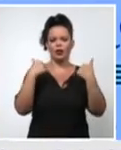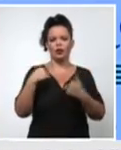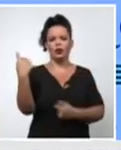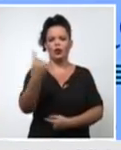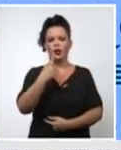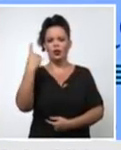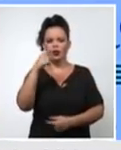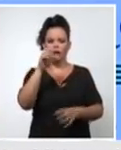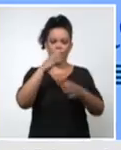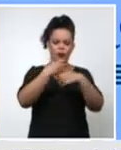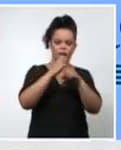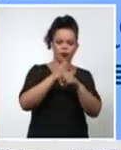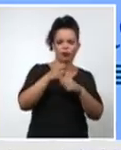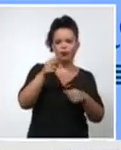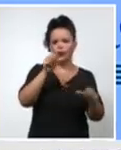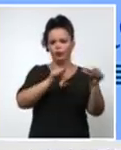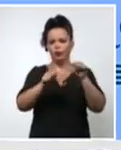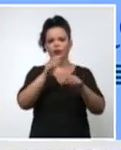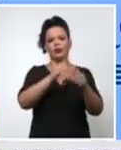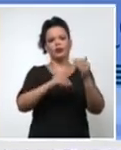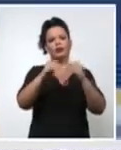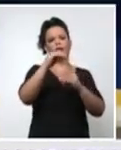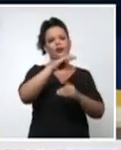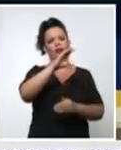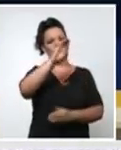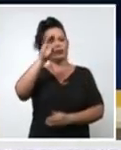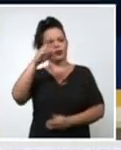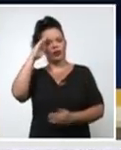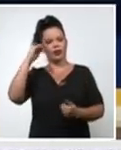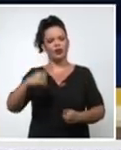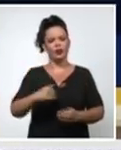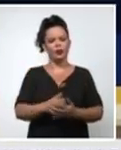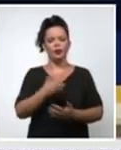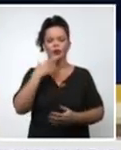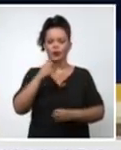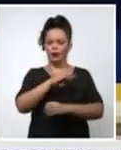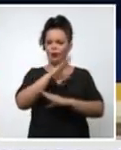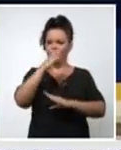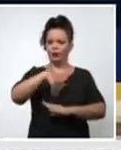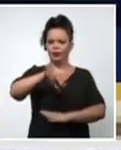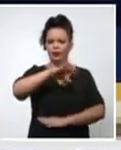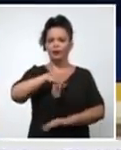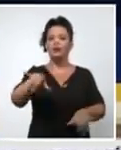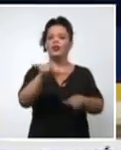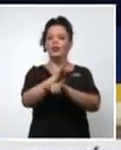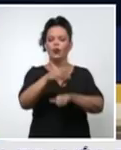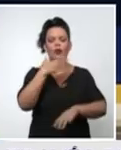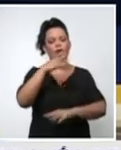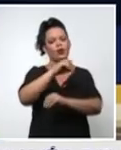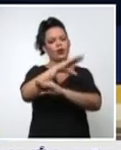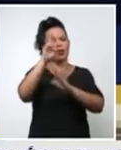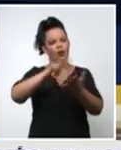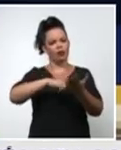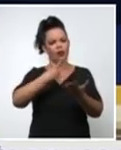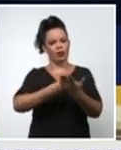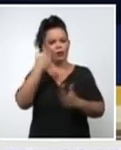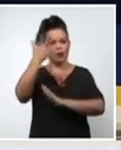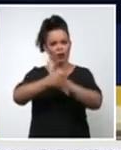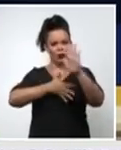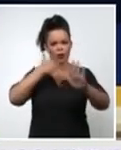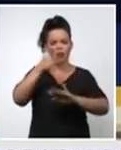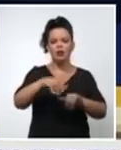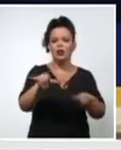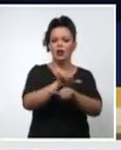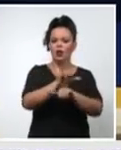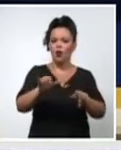MINSAP. Doctor, buenos días para usted. Buenos días a todos ustedes, a la intérprete del lenguaje de señas, a los medios de radio y a todas